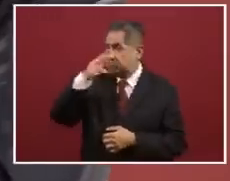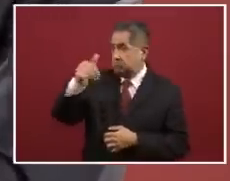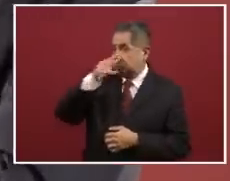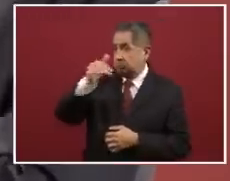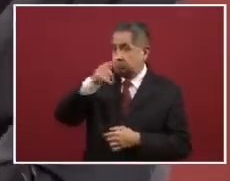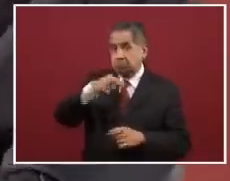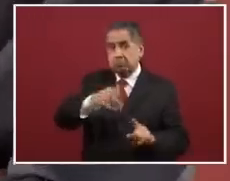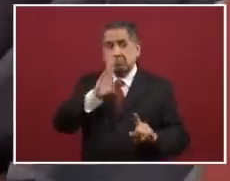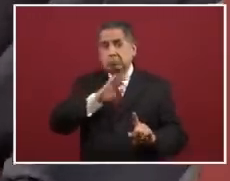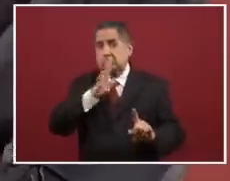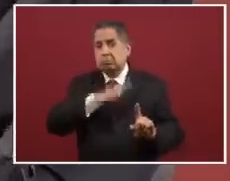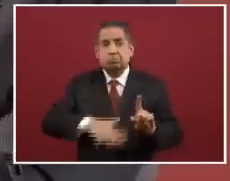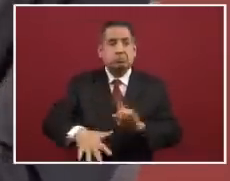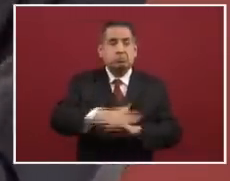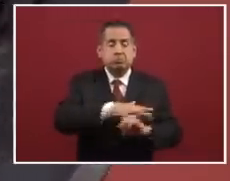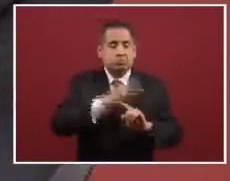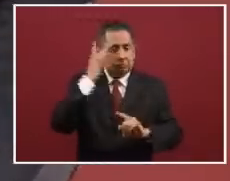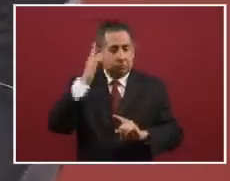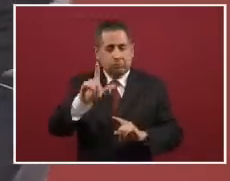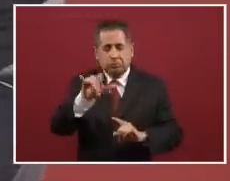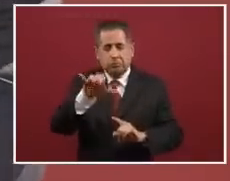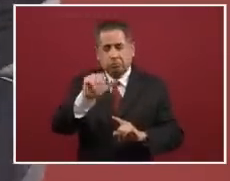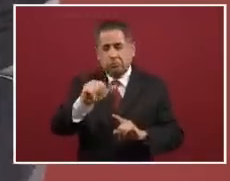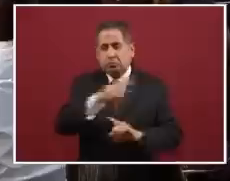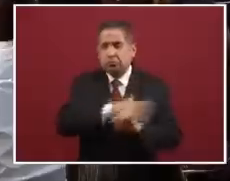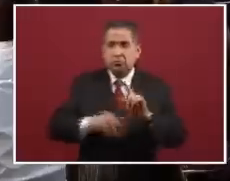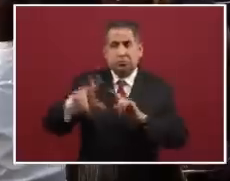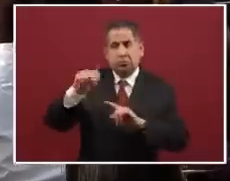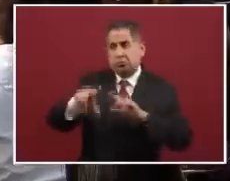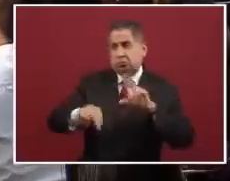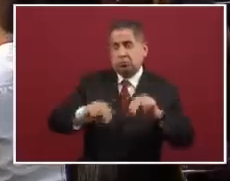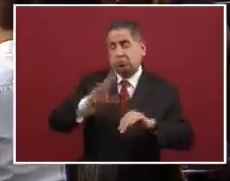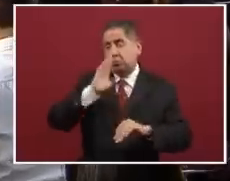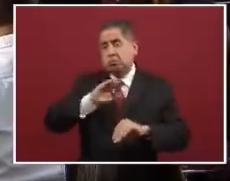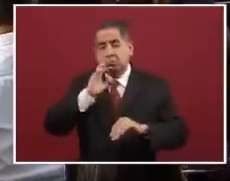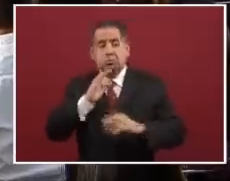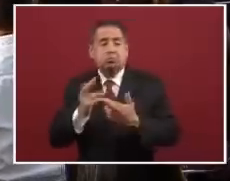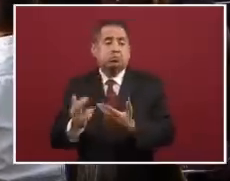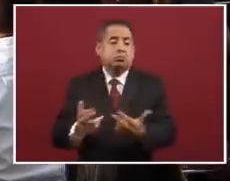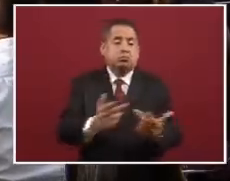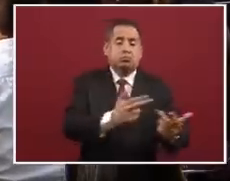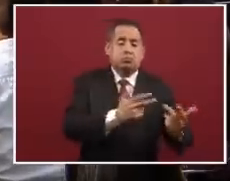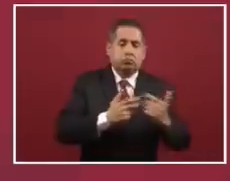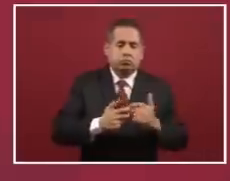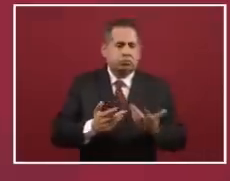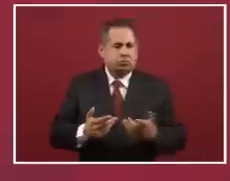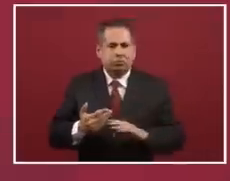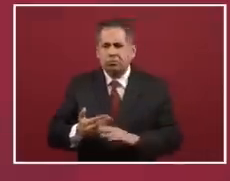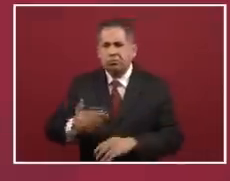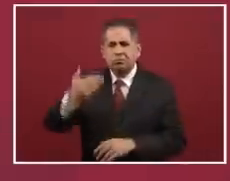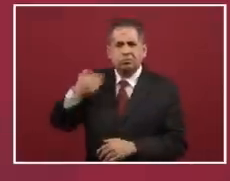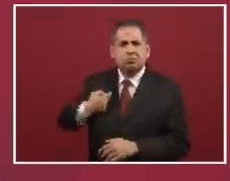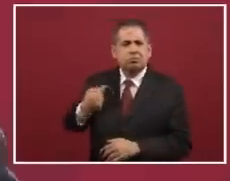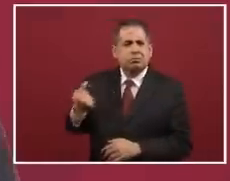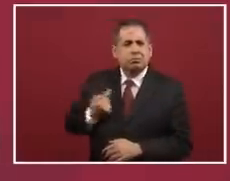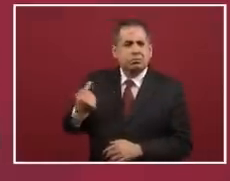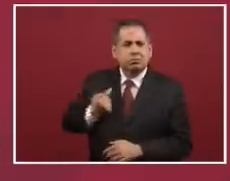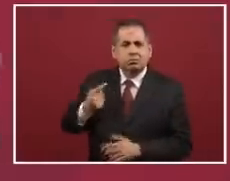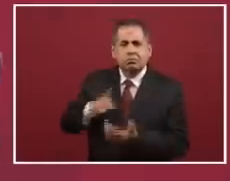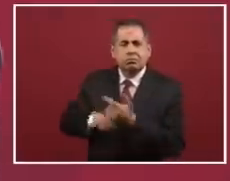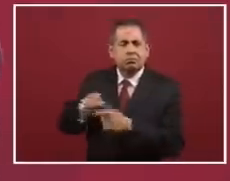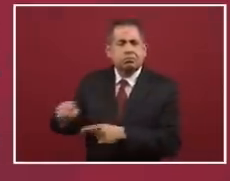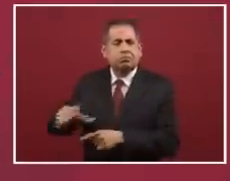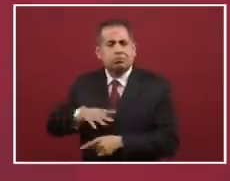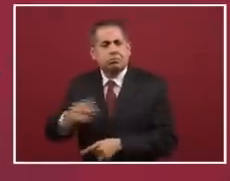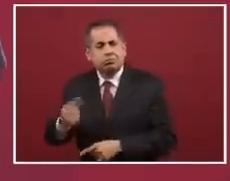que se haga el aeropuerto en Santa Lucía cuando ya